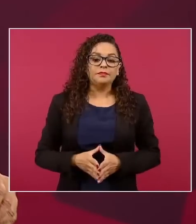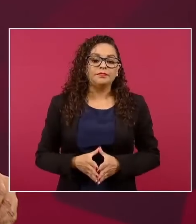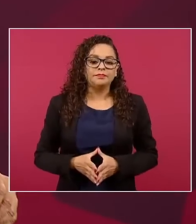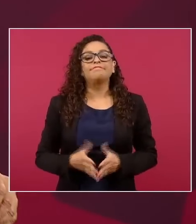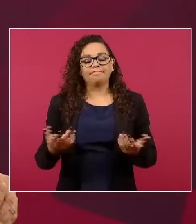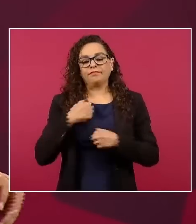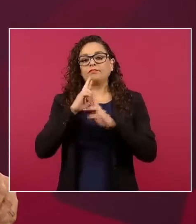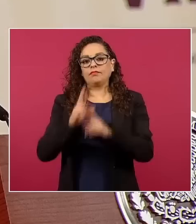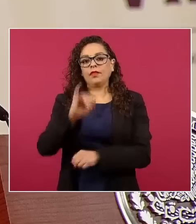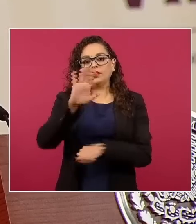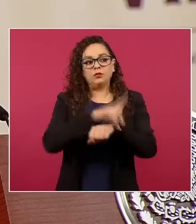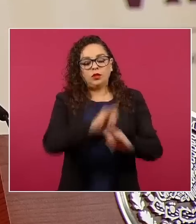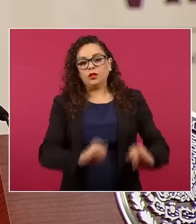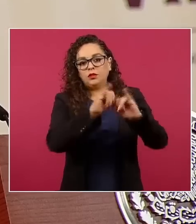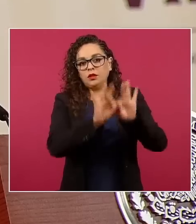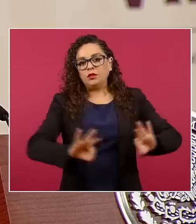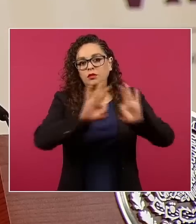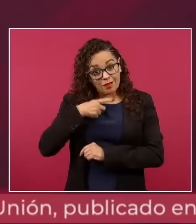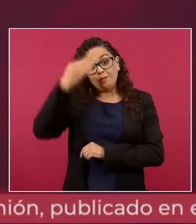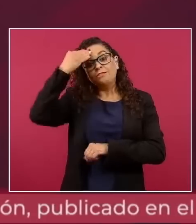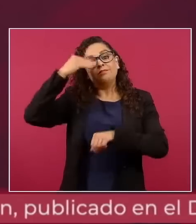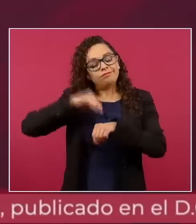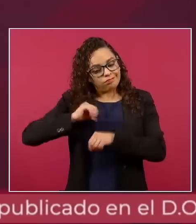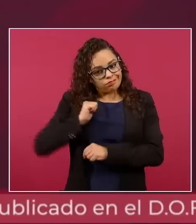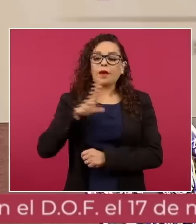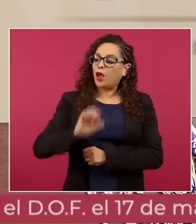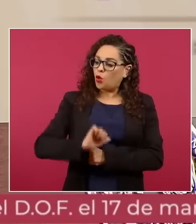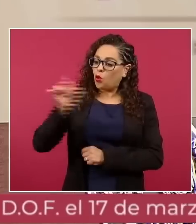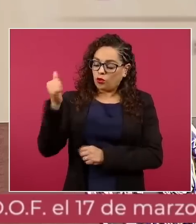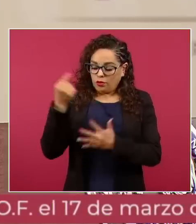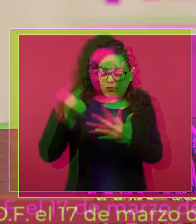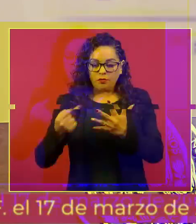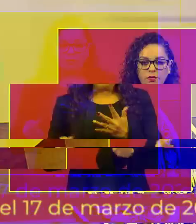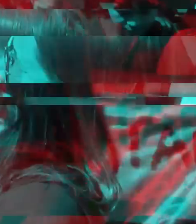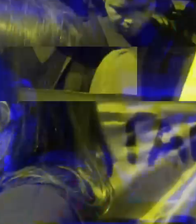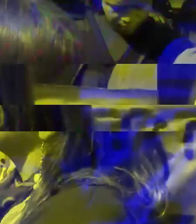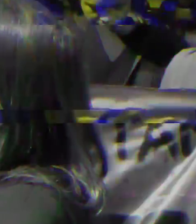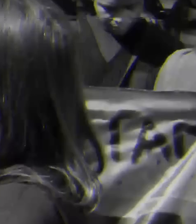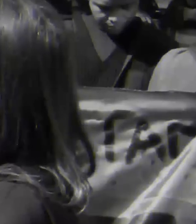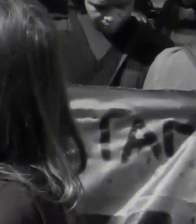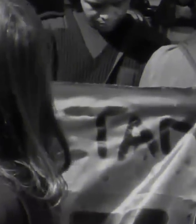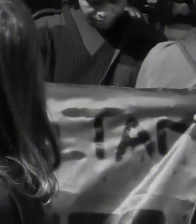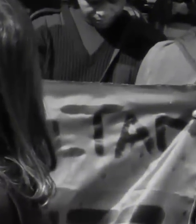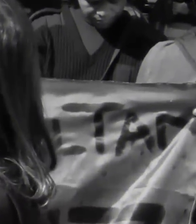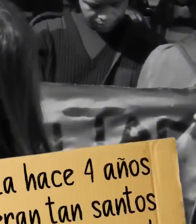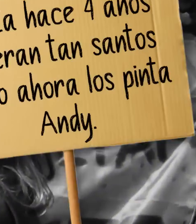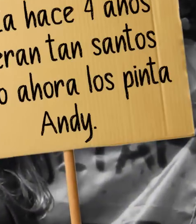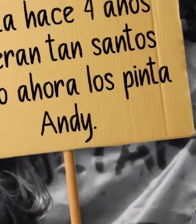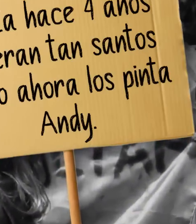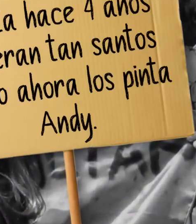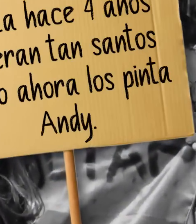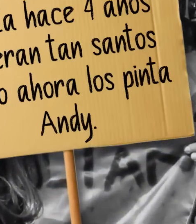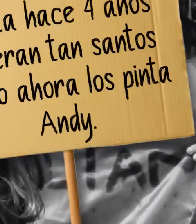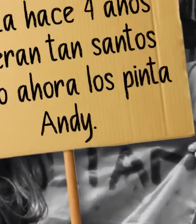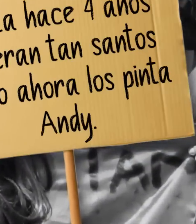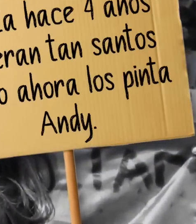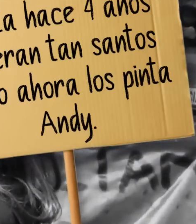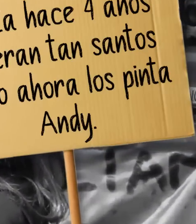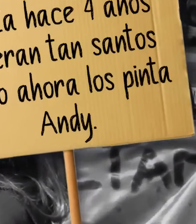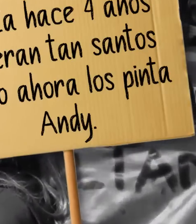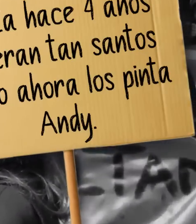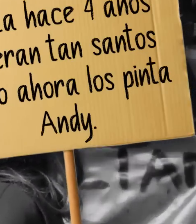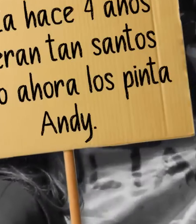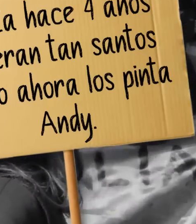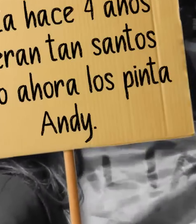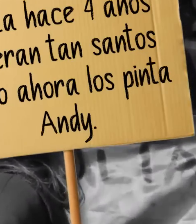protege al ejército porque es una institución fundamental para el Estado mexicano. El ejército viene del pueblo. ¿Qué ha empeorado la situación en estos 11 años si el ejército